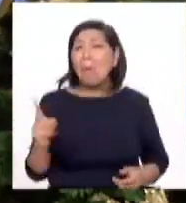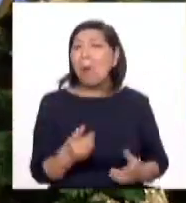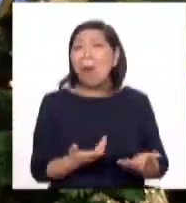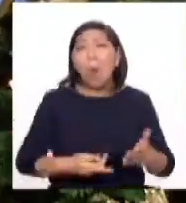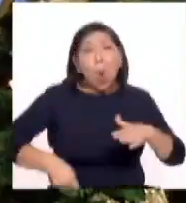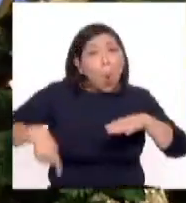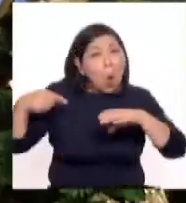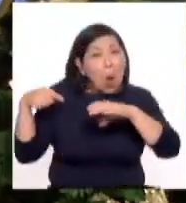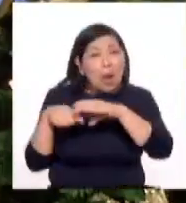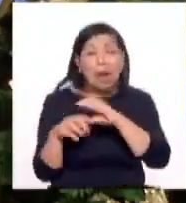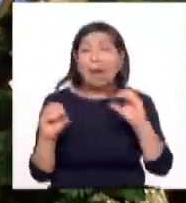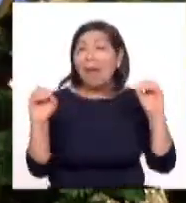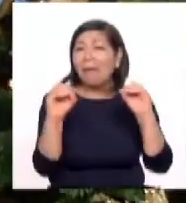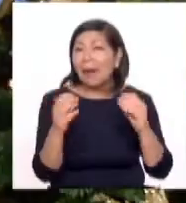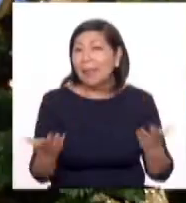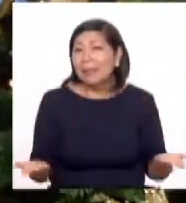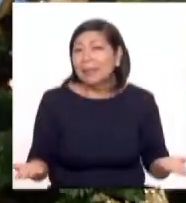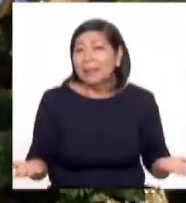que tuvo